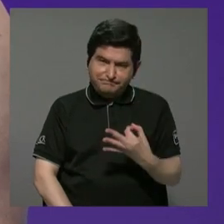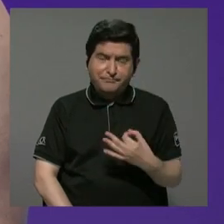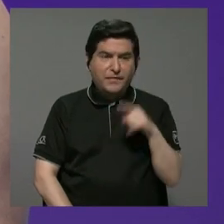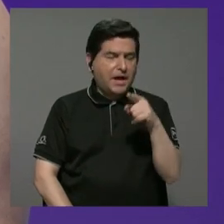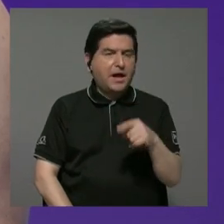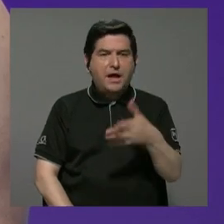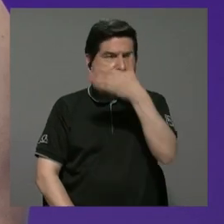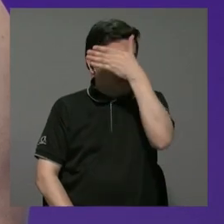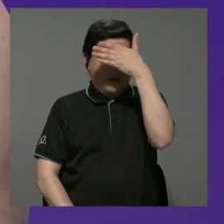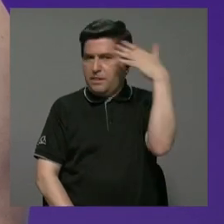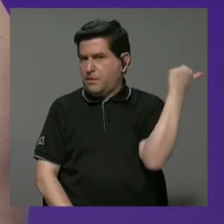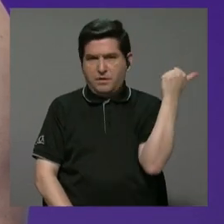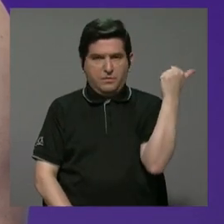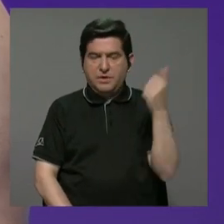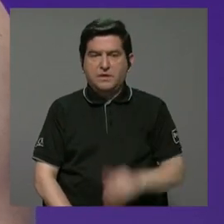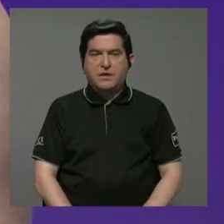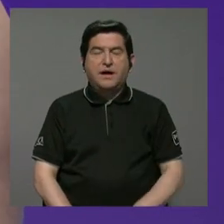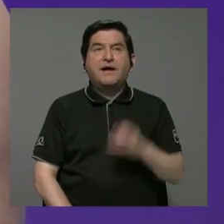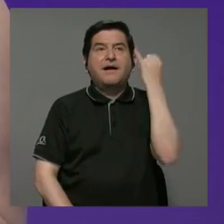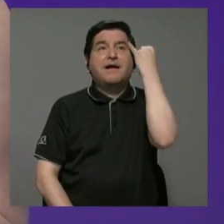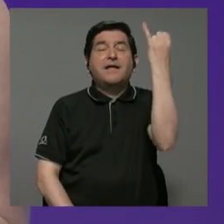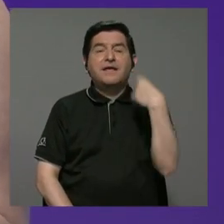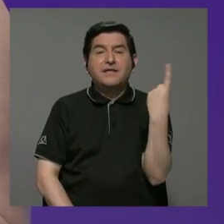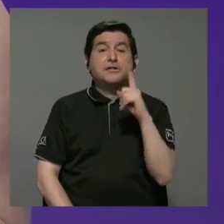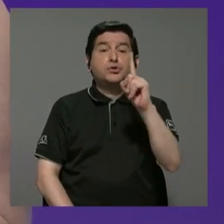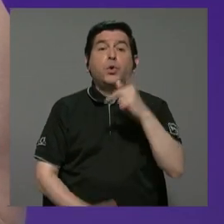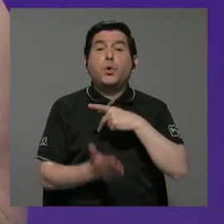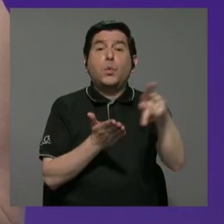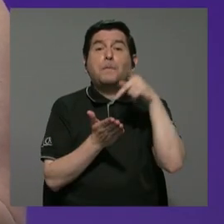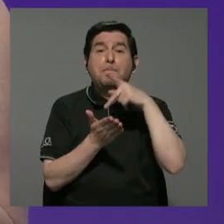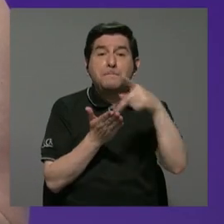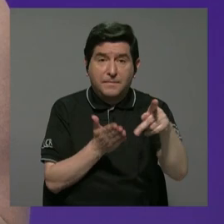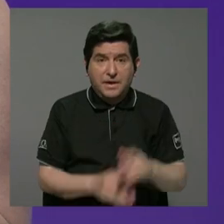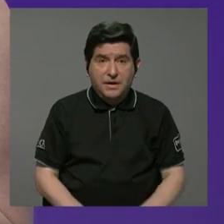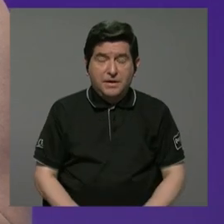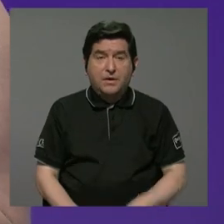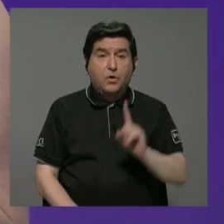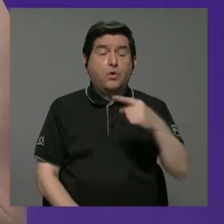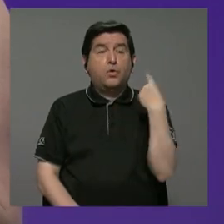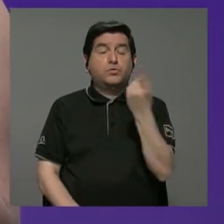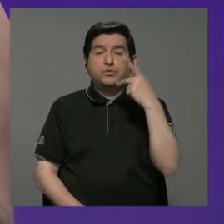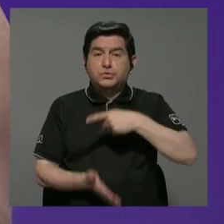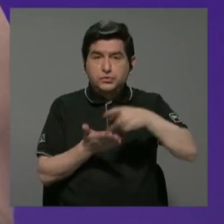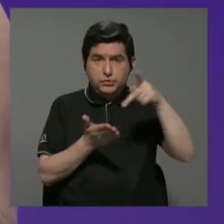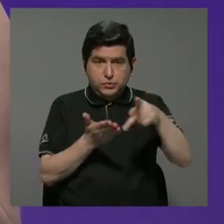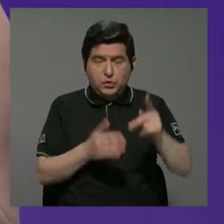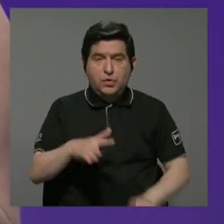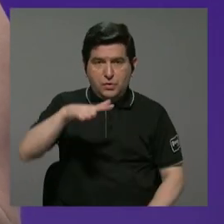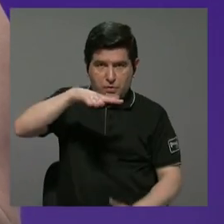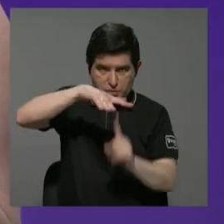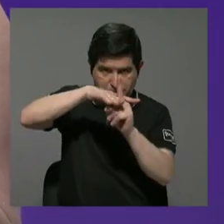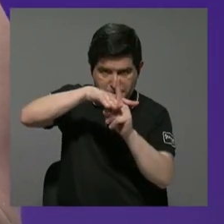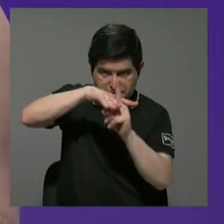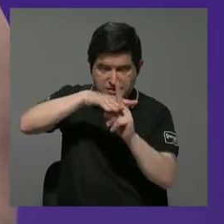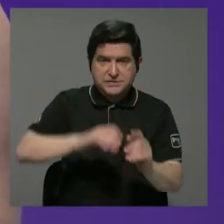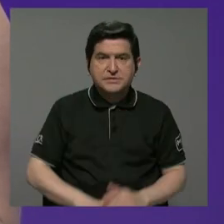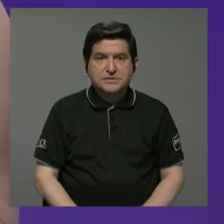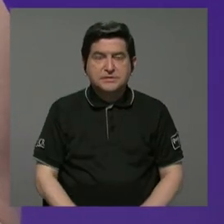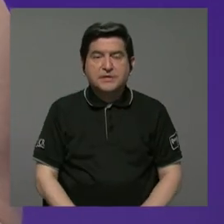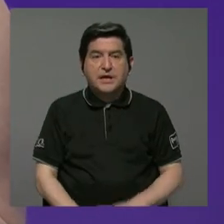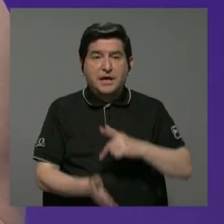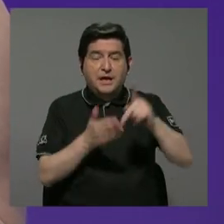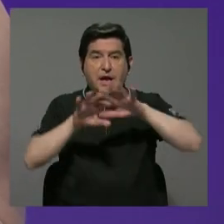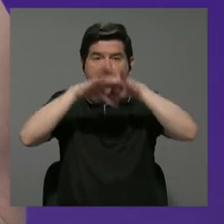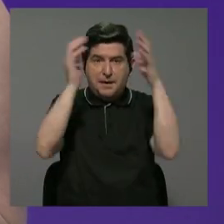hay que olvidar entonces que esta lógica de un único salario, que además es un único salario que cuando salieron los salarios